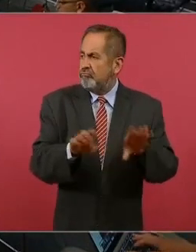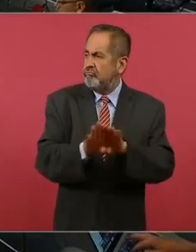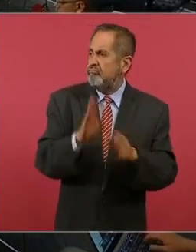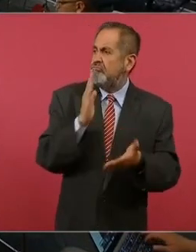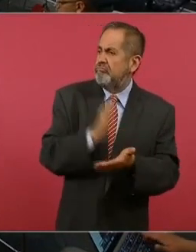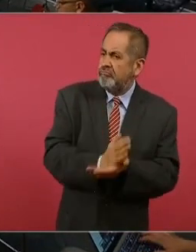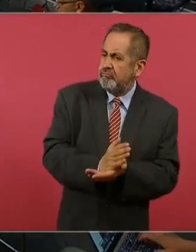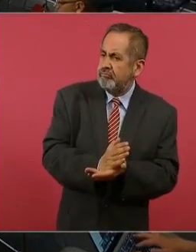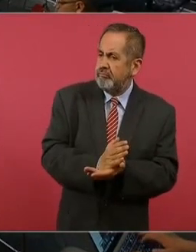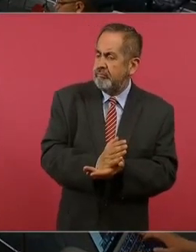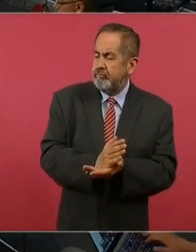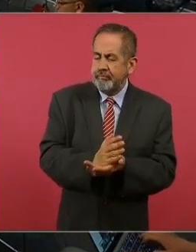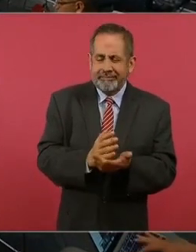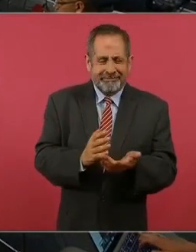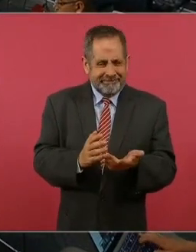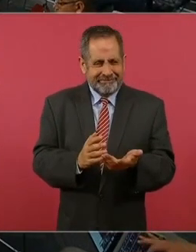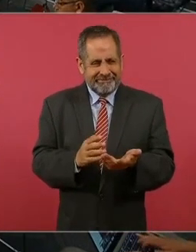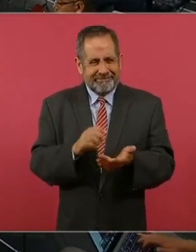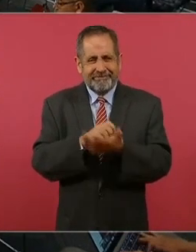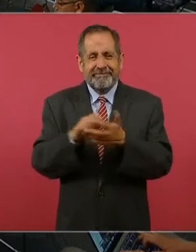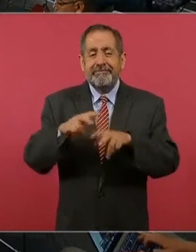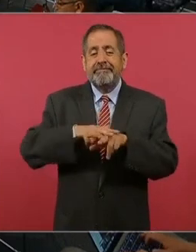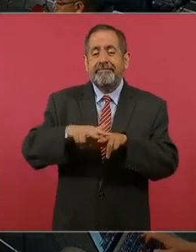de vía.